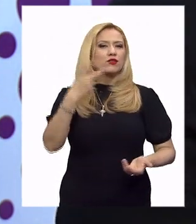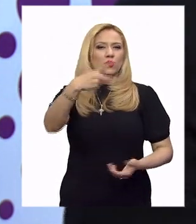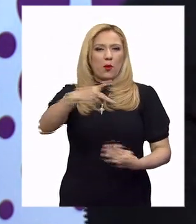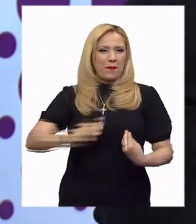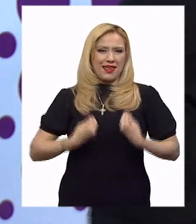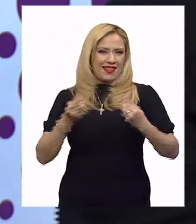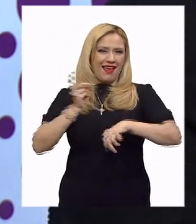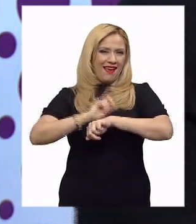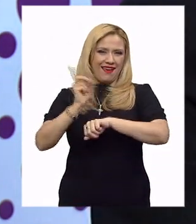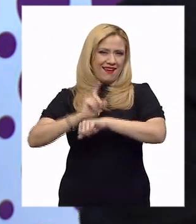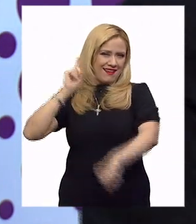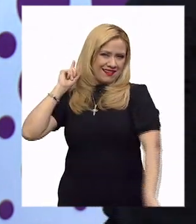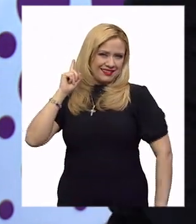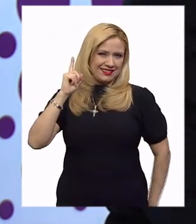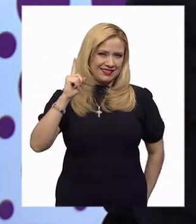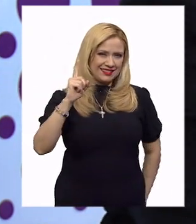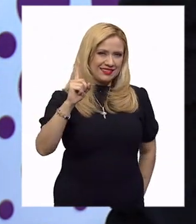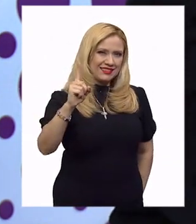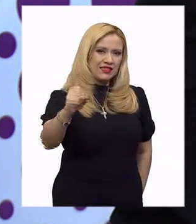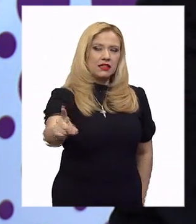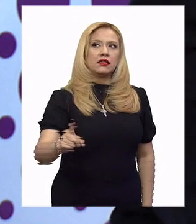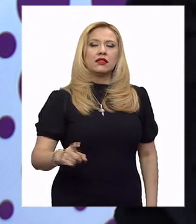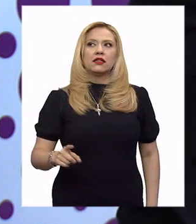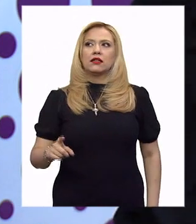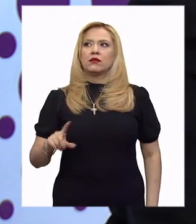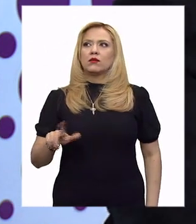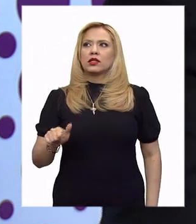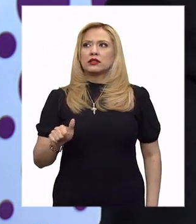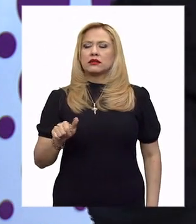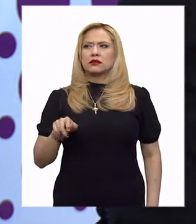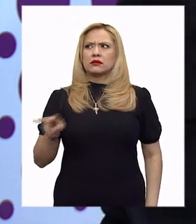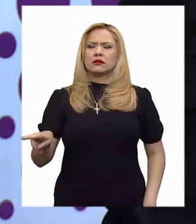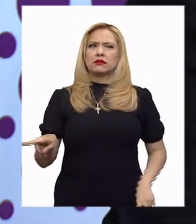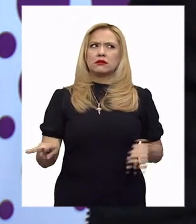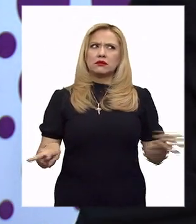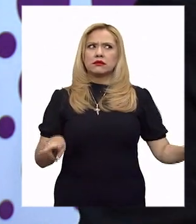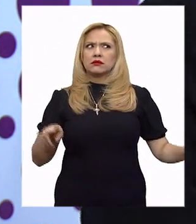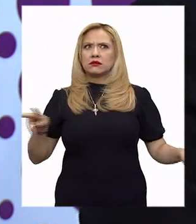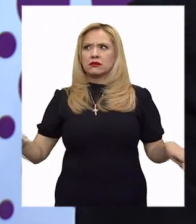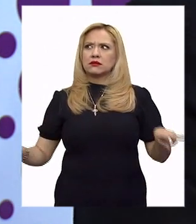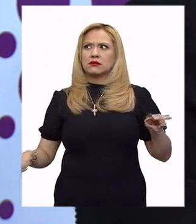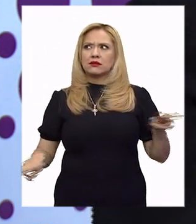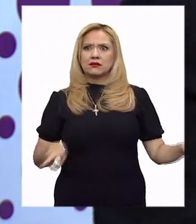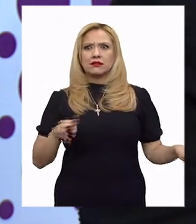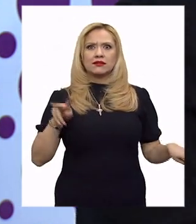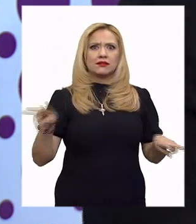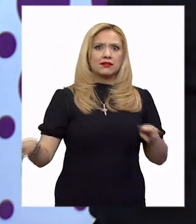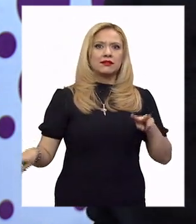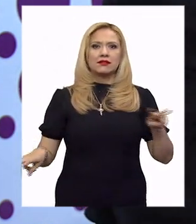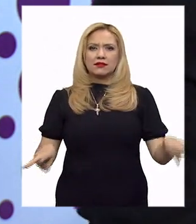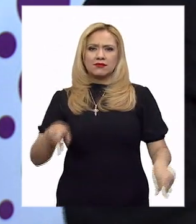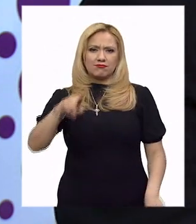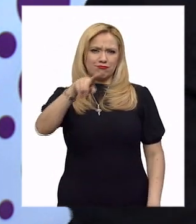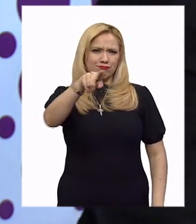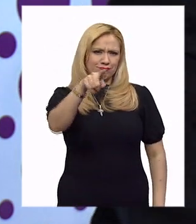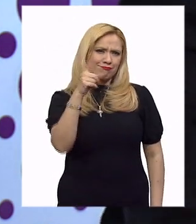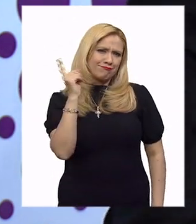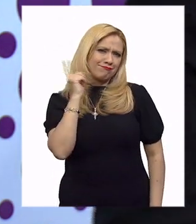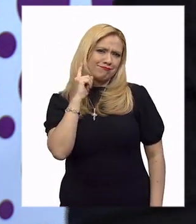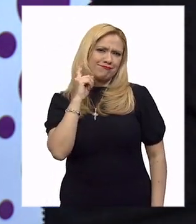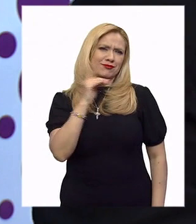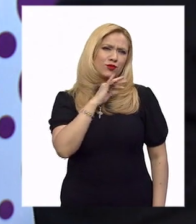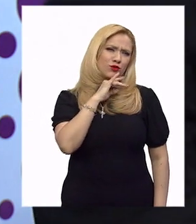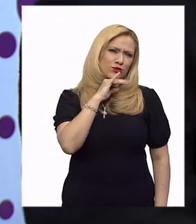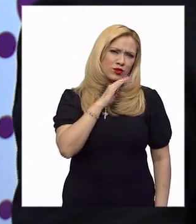cotidianidad y en la complejidad de la sociedad nos vamos enterando de distintas cosas. Y todos en realidad conocemos casos de corrupción, de